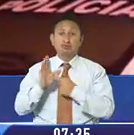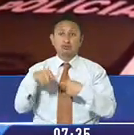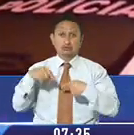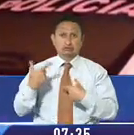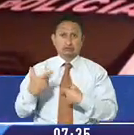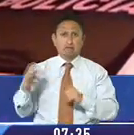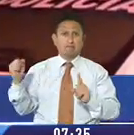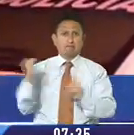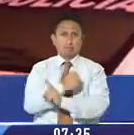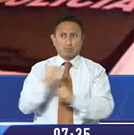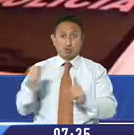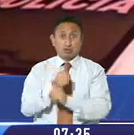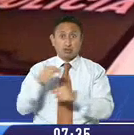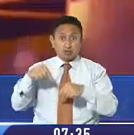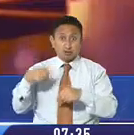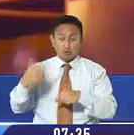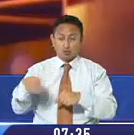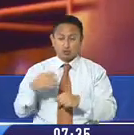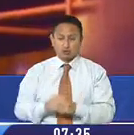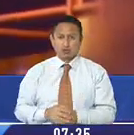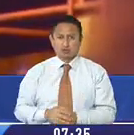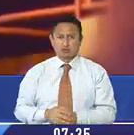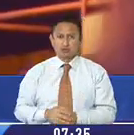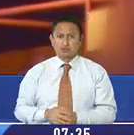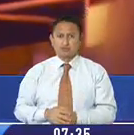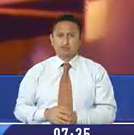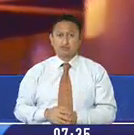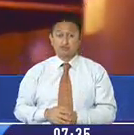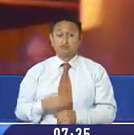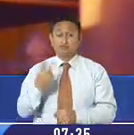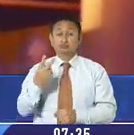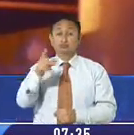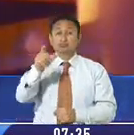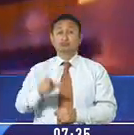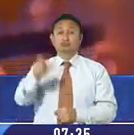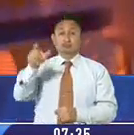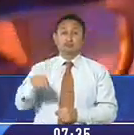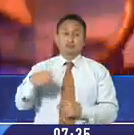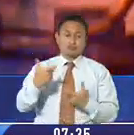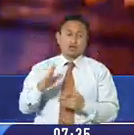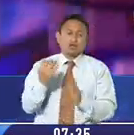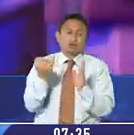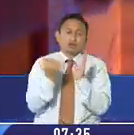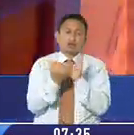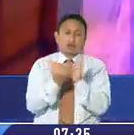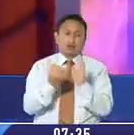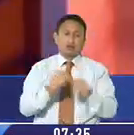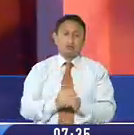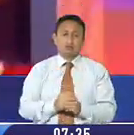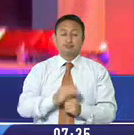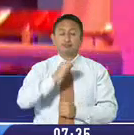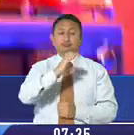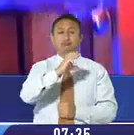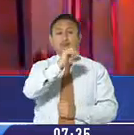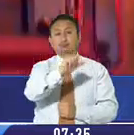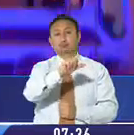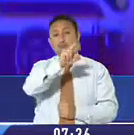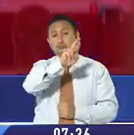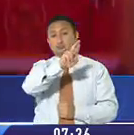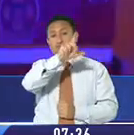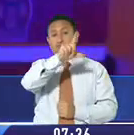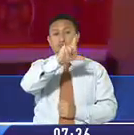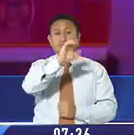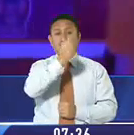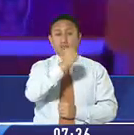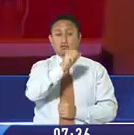que se está llegando en el cantón ferroviario. Ambas víctimas ya fueron identificadas. Se trata de Carlos Alberto Escobar Macías, de